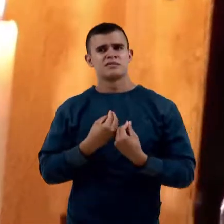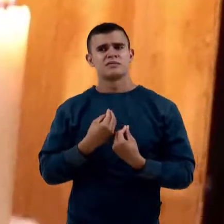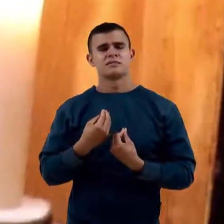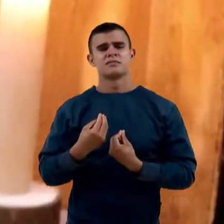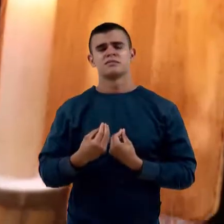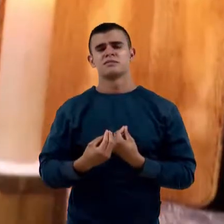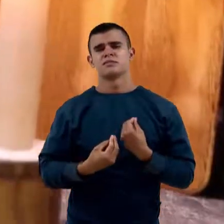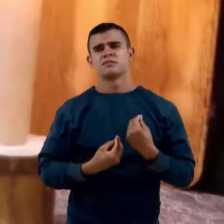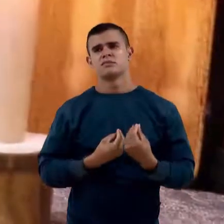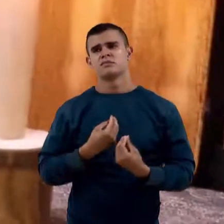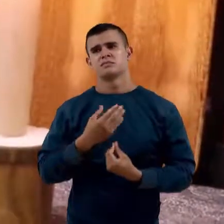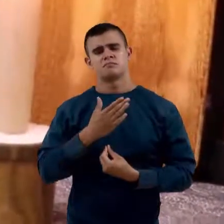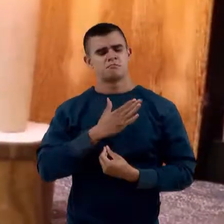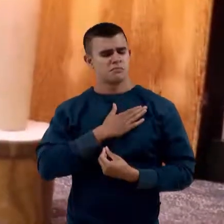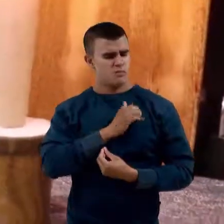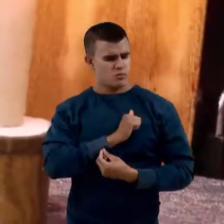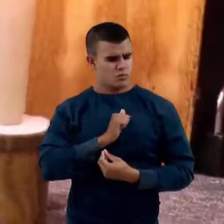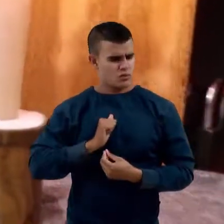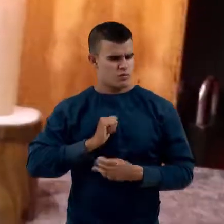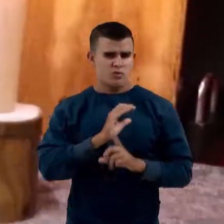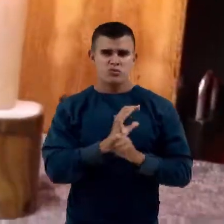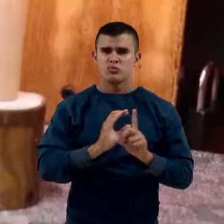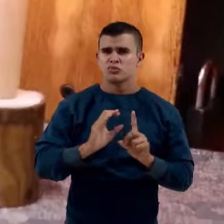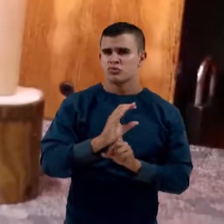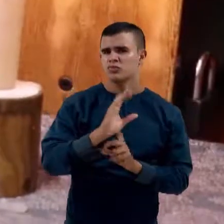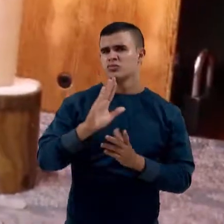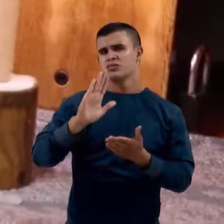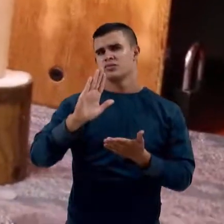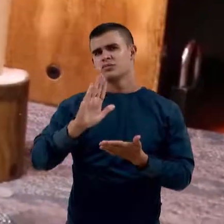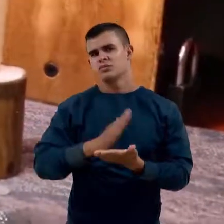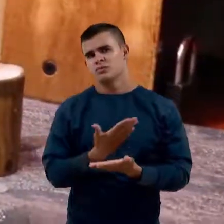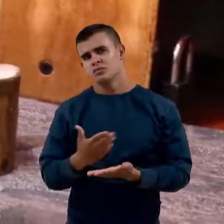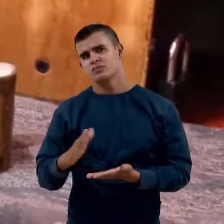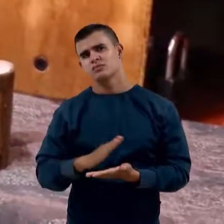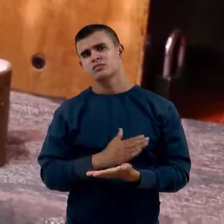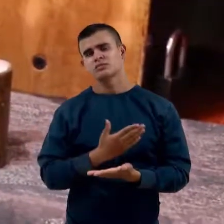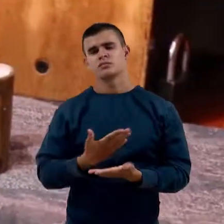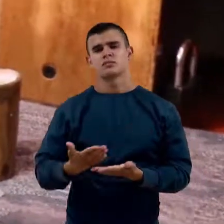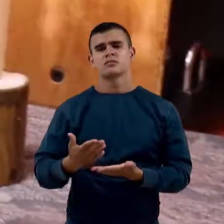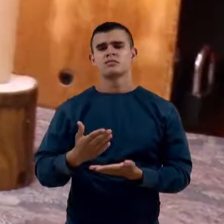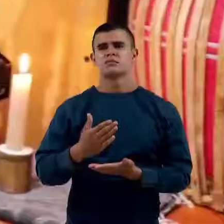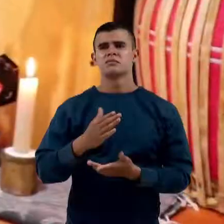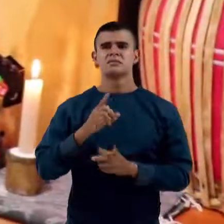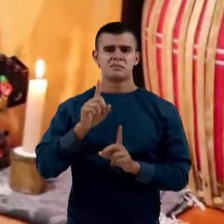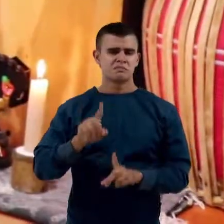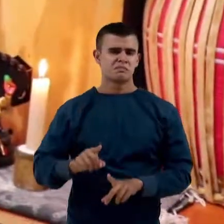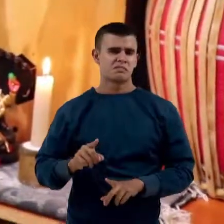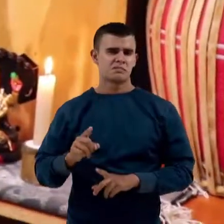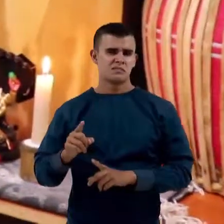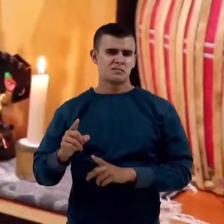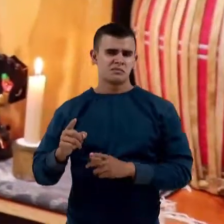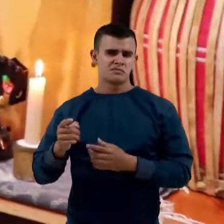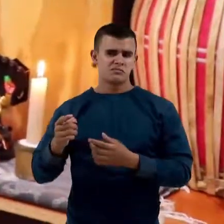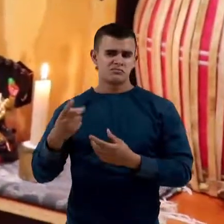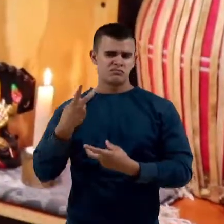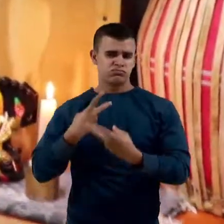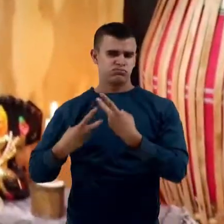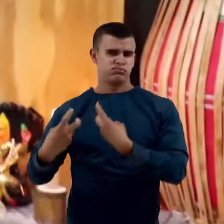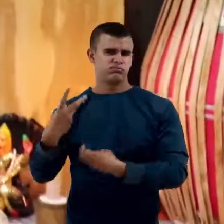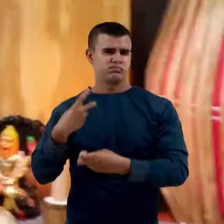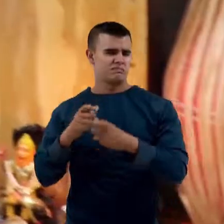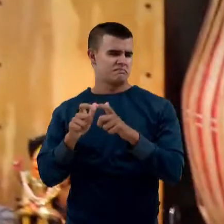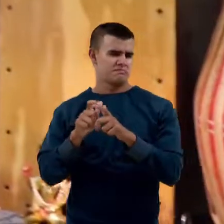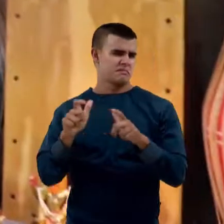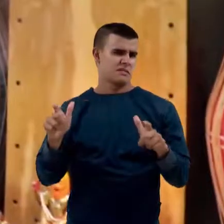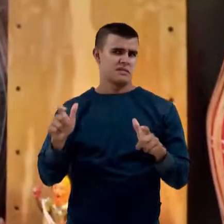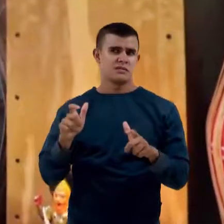sea en subculturas, en la música, pero también influyen aspectos más